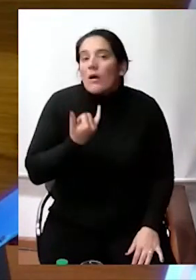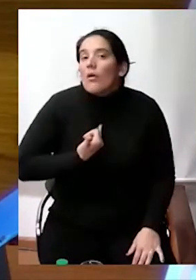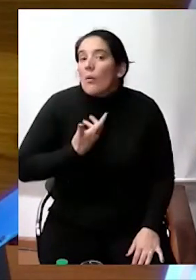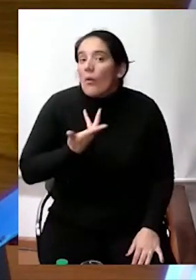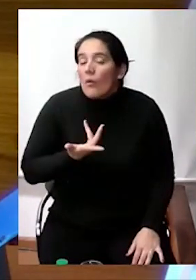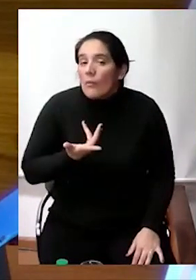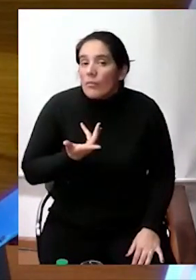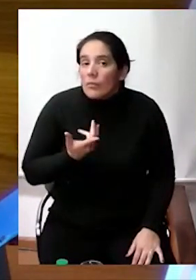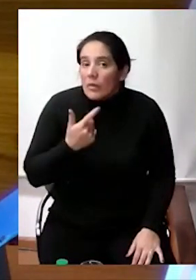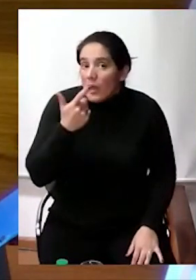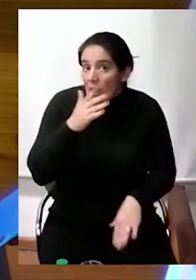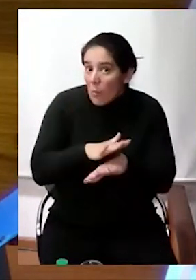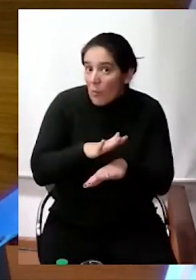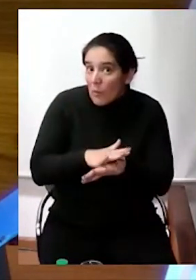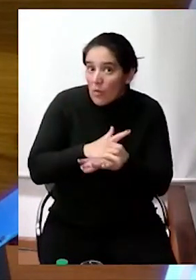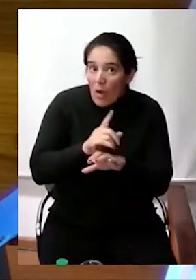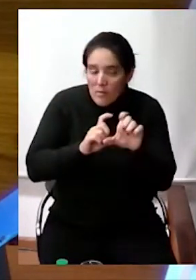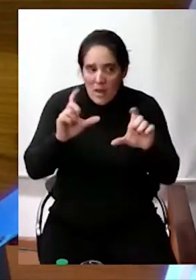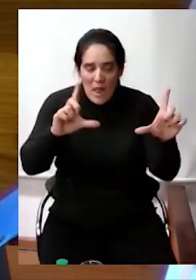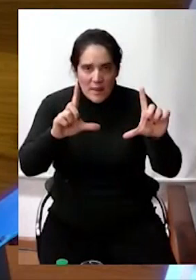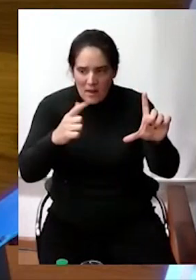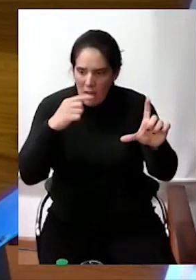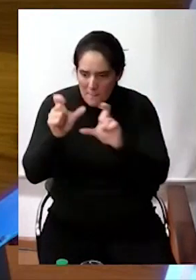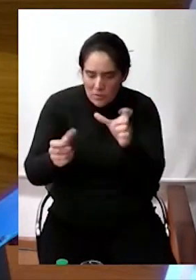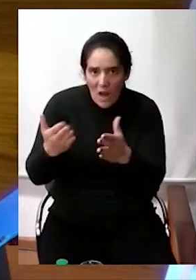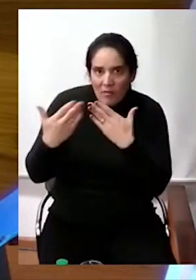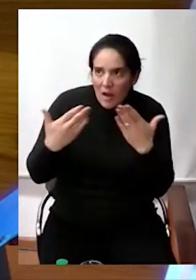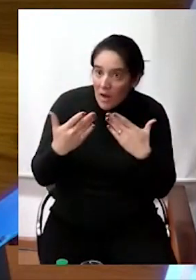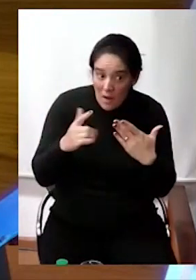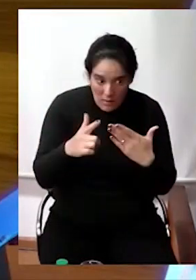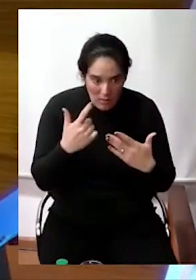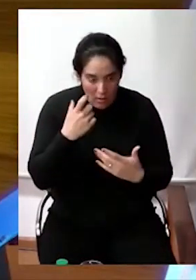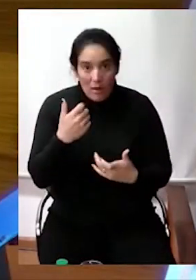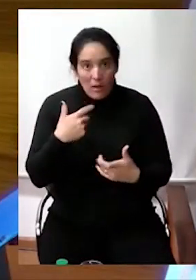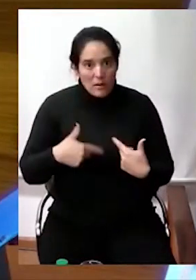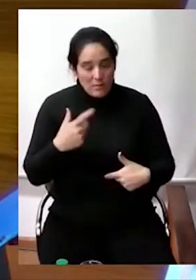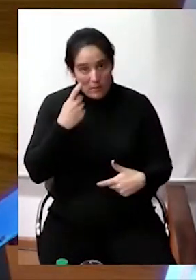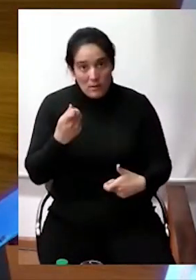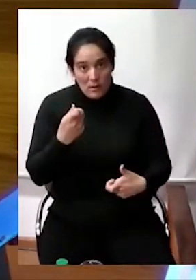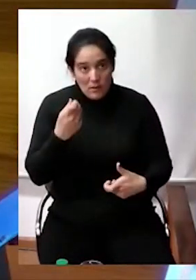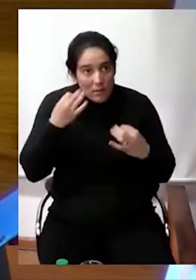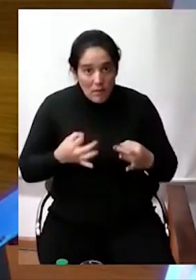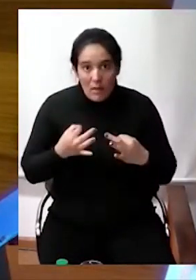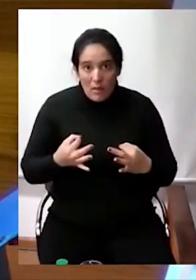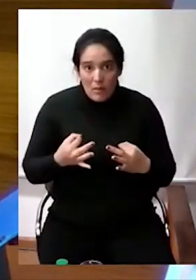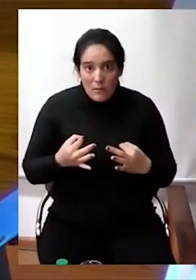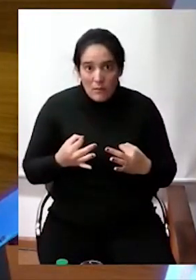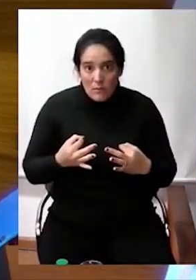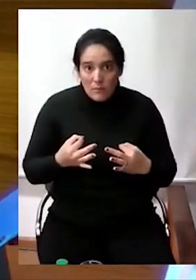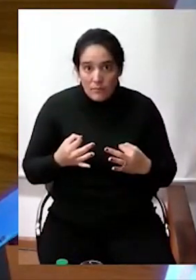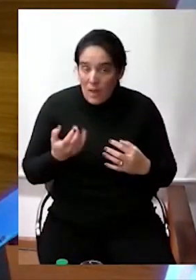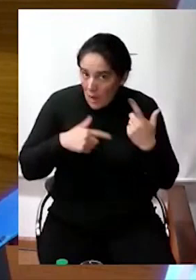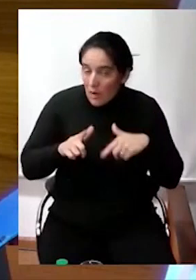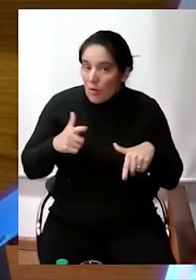por vía en algún caso de la prensa o de los propios vecinos lo tengo que decir porque porque es así realmente creo que la